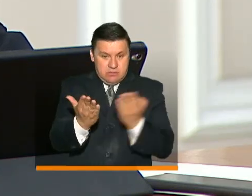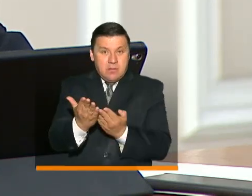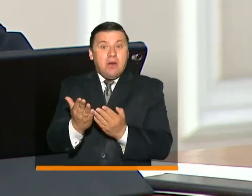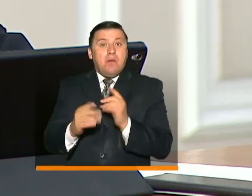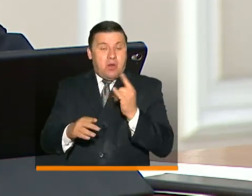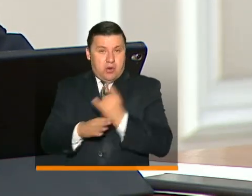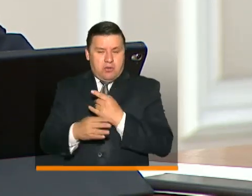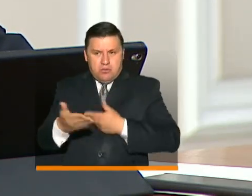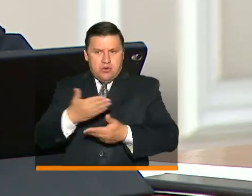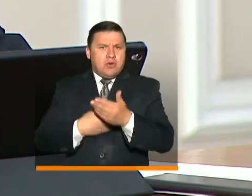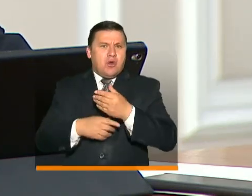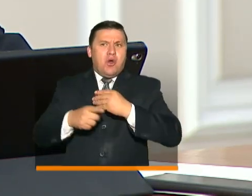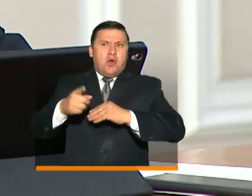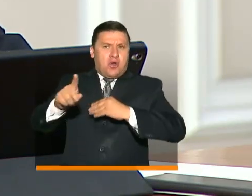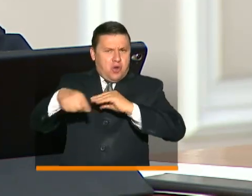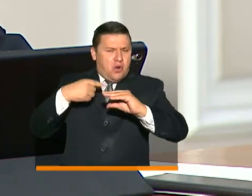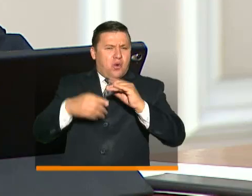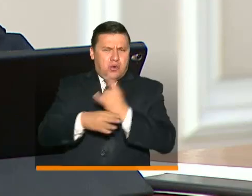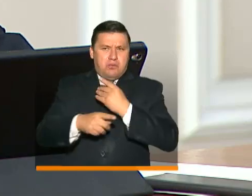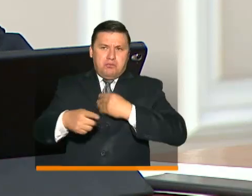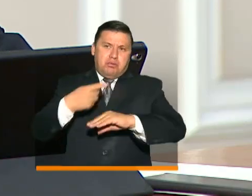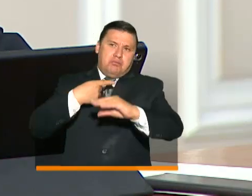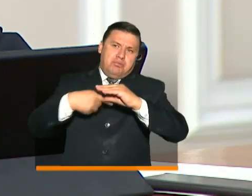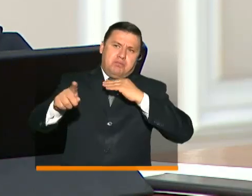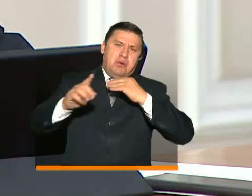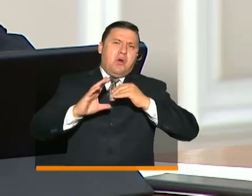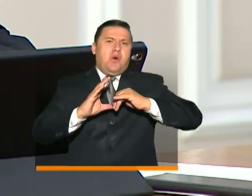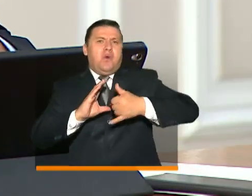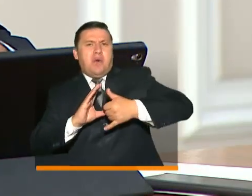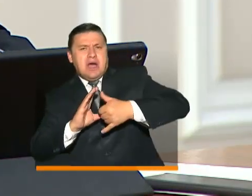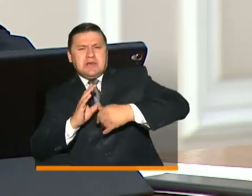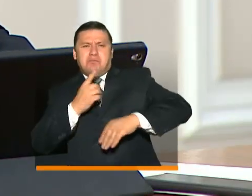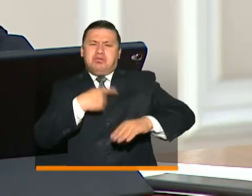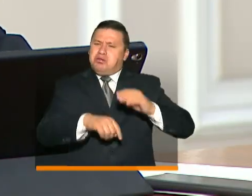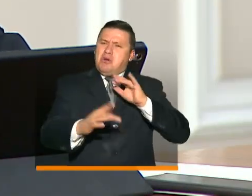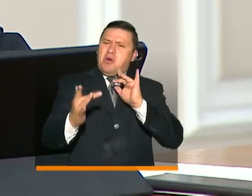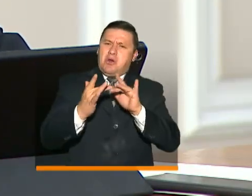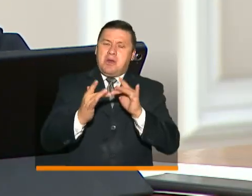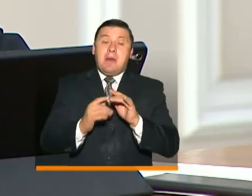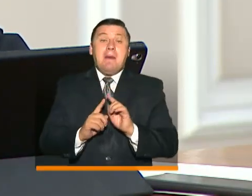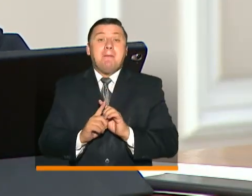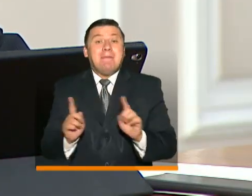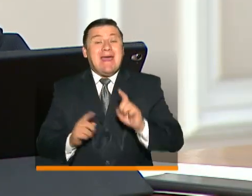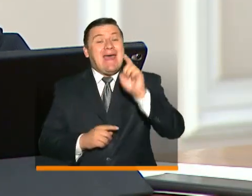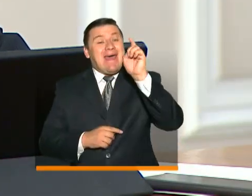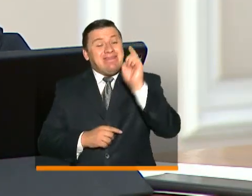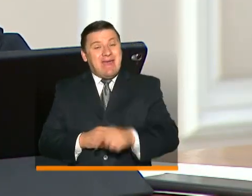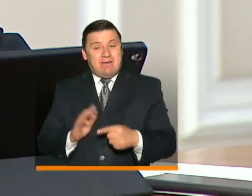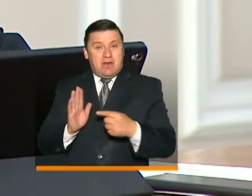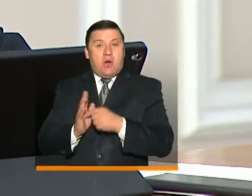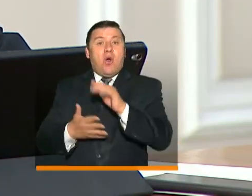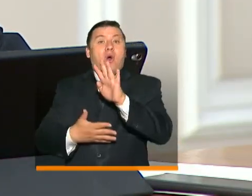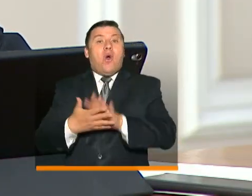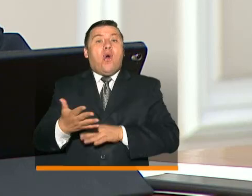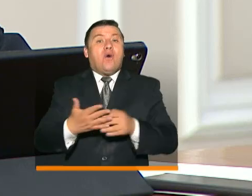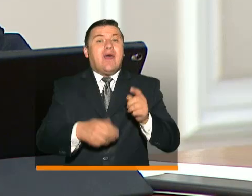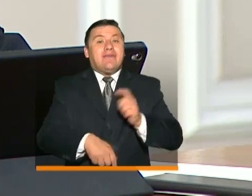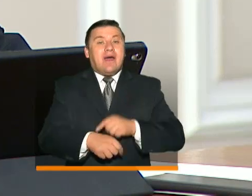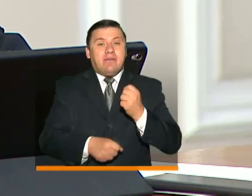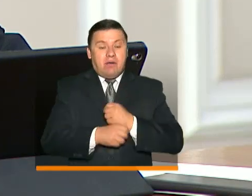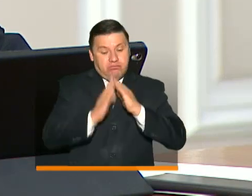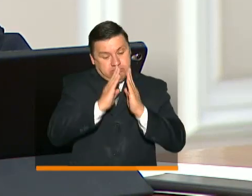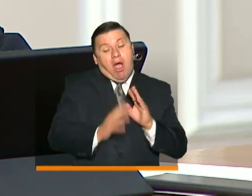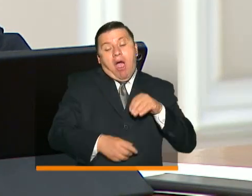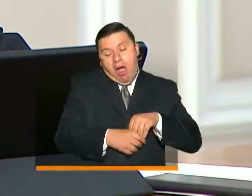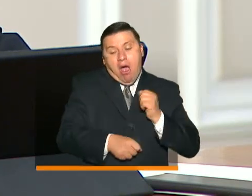ser utilizados todos los correos electrónicos, WhatsApp o cualquier otro contacto, pero debe ser dentro de los horarios establecidos